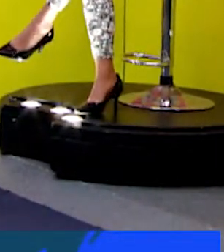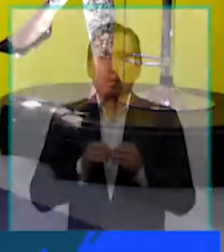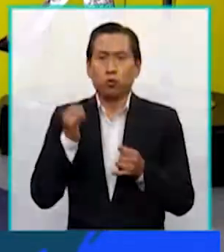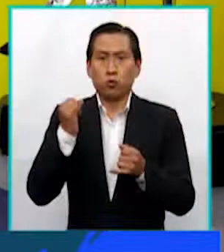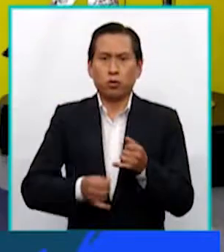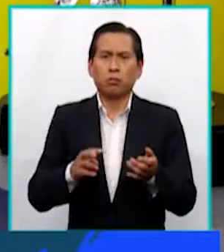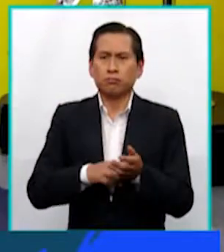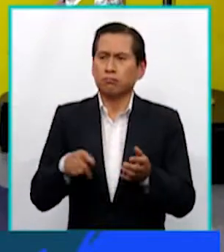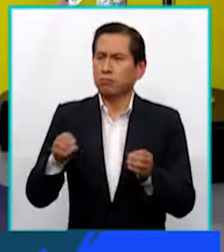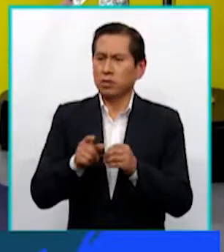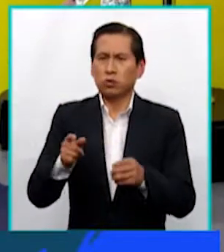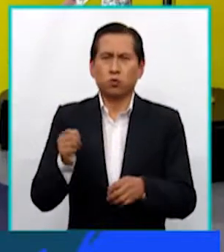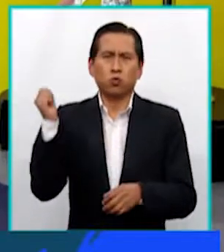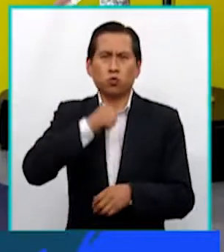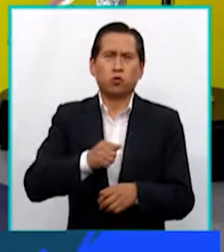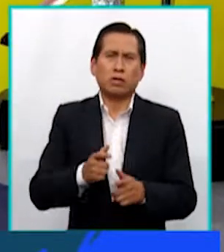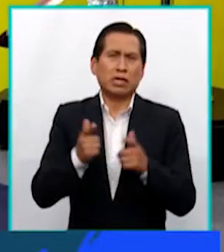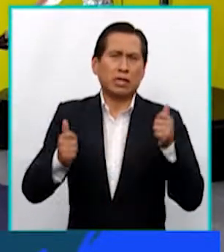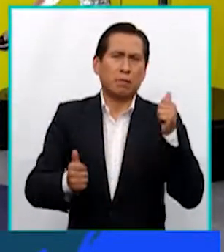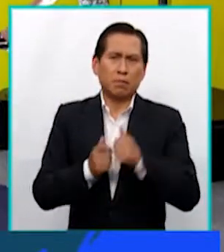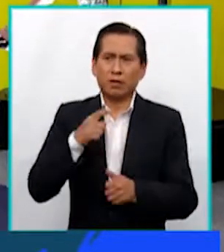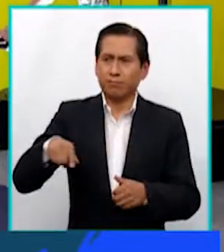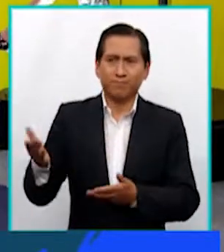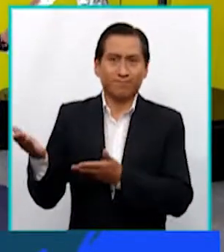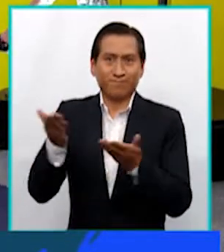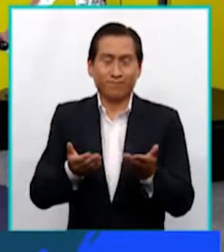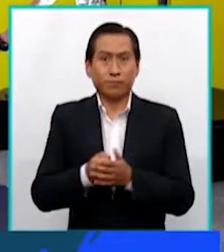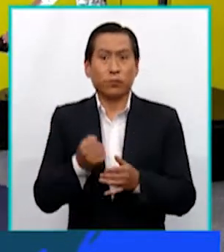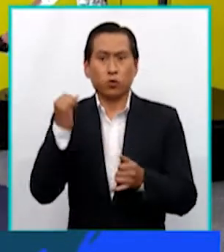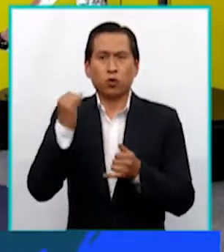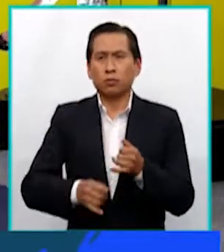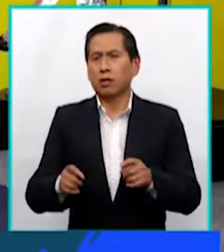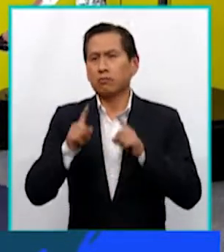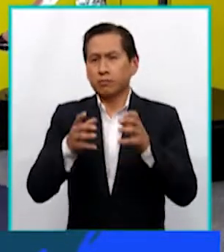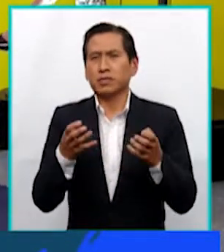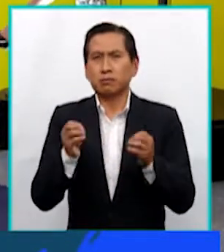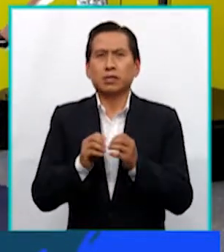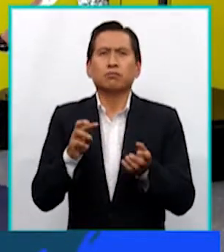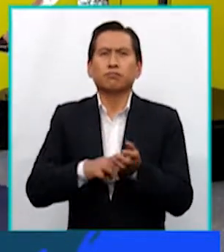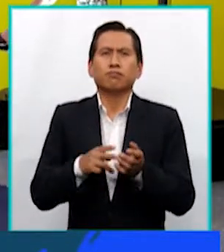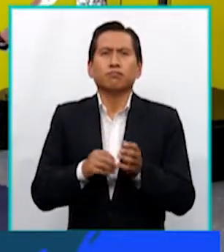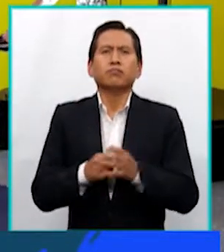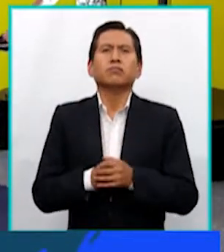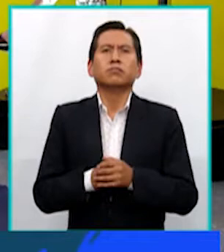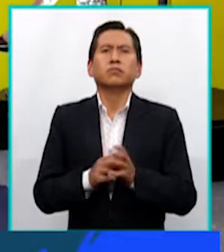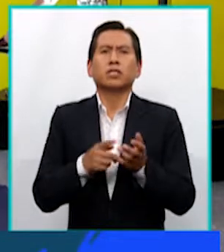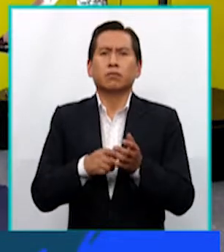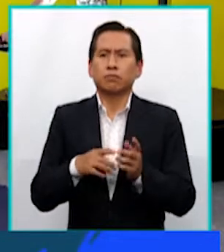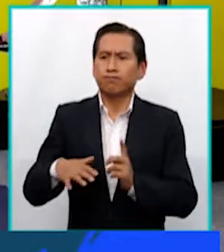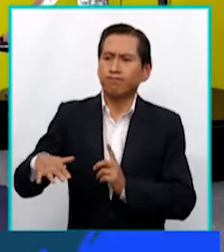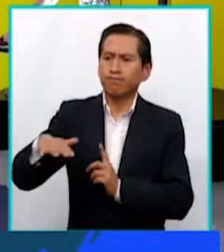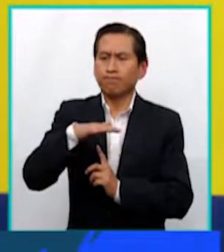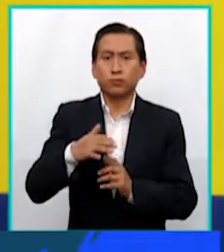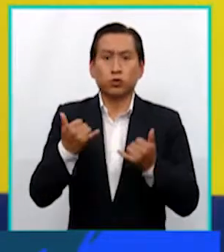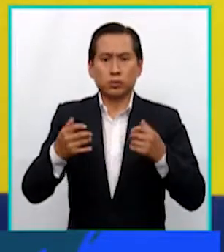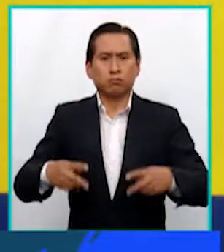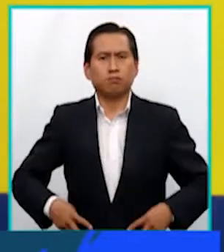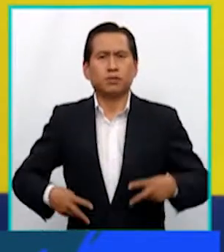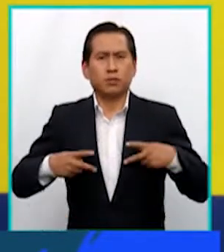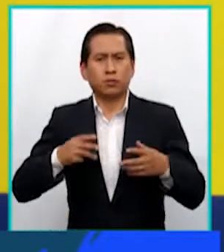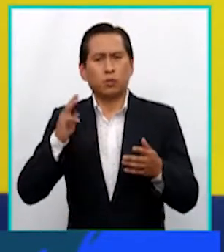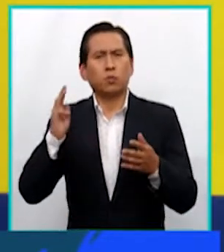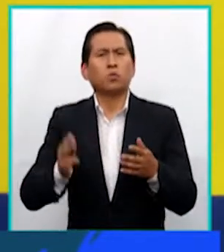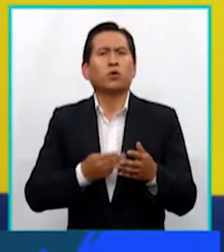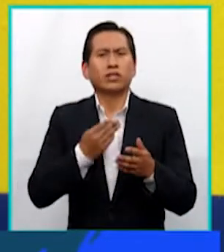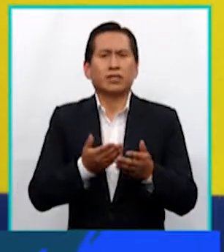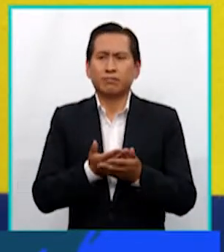tema, que es así como el más guaso de todos los que han traído. La última consulta que quiero hacerles, chicos, tiene que ver con el ambiente que hoy vivimos musicalmente sobre